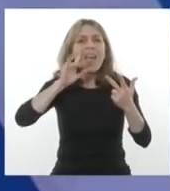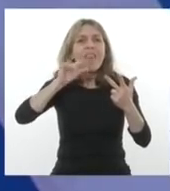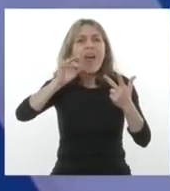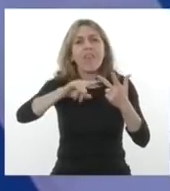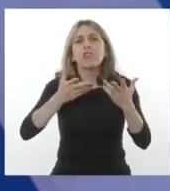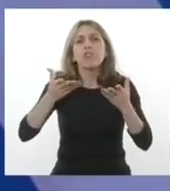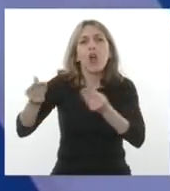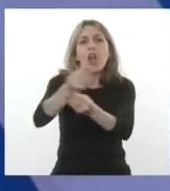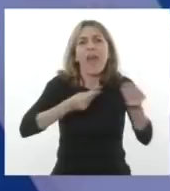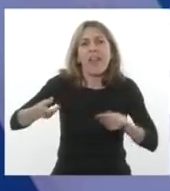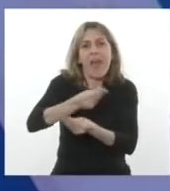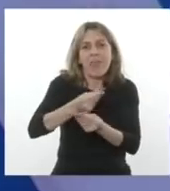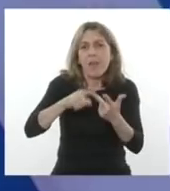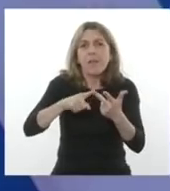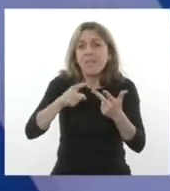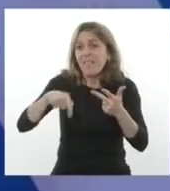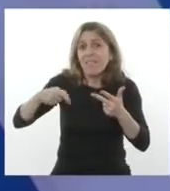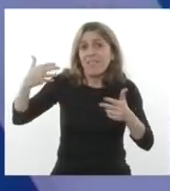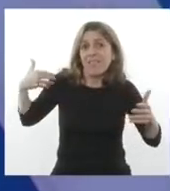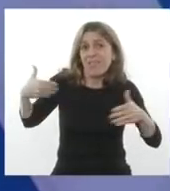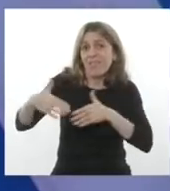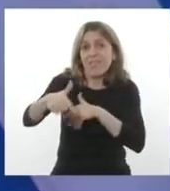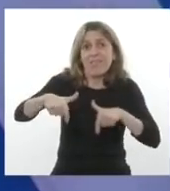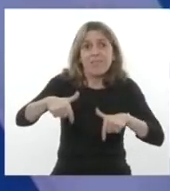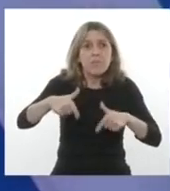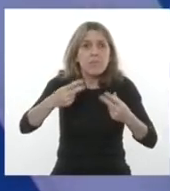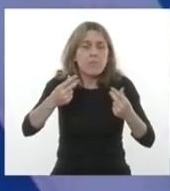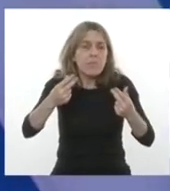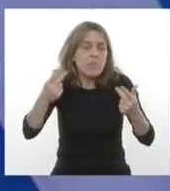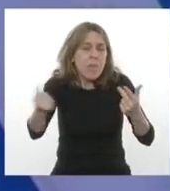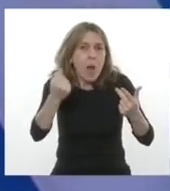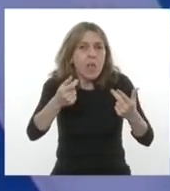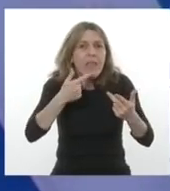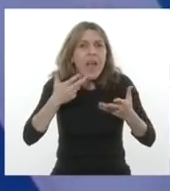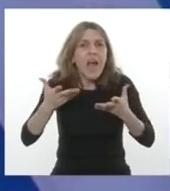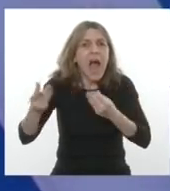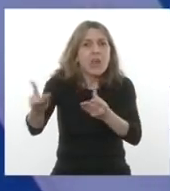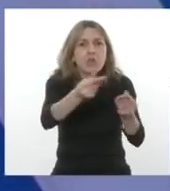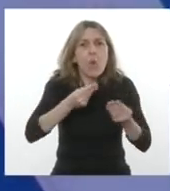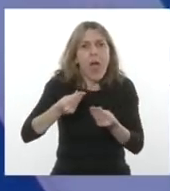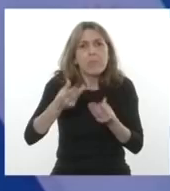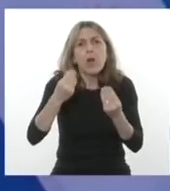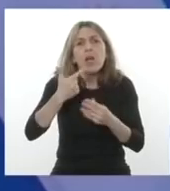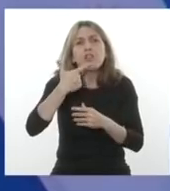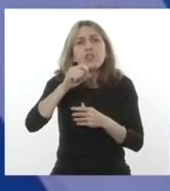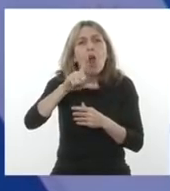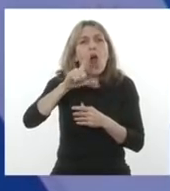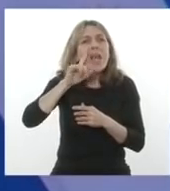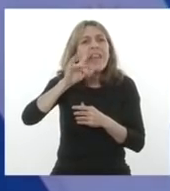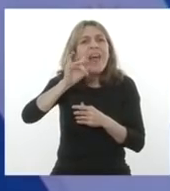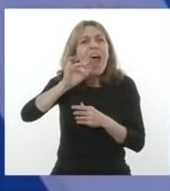vivimos, la solidaridad tiene un valor enorme. Porque la solidaridad es una palabra que viene del